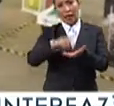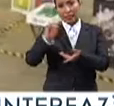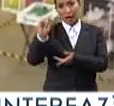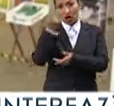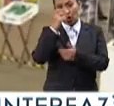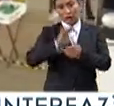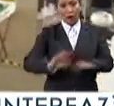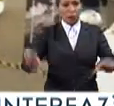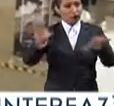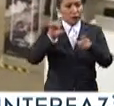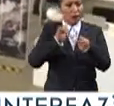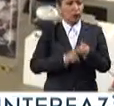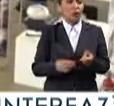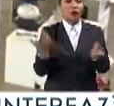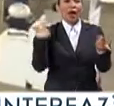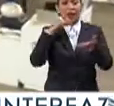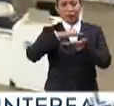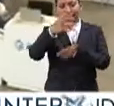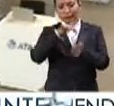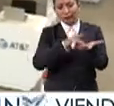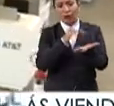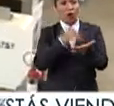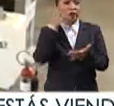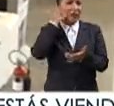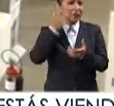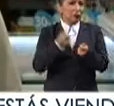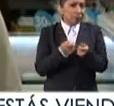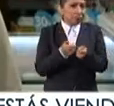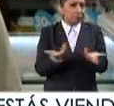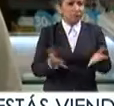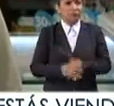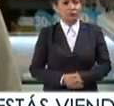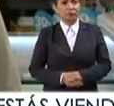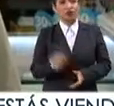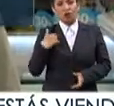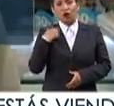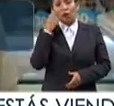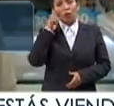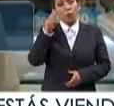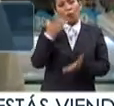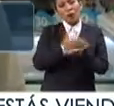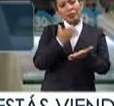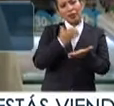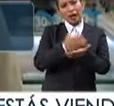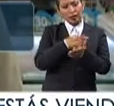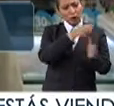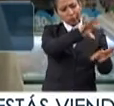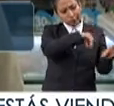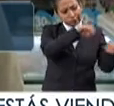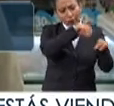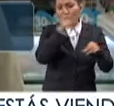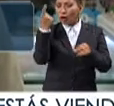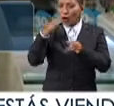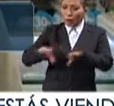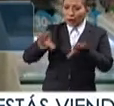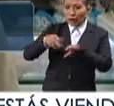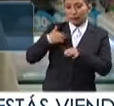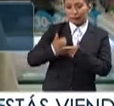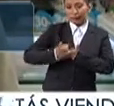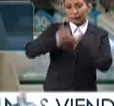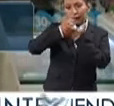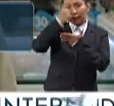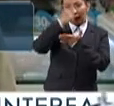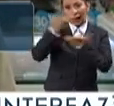tecnológicos como computadoras tablets y teléfonos celulares lo esencial es una computadora que me sirva tanto